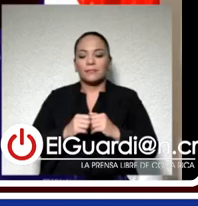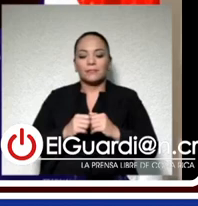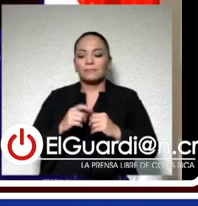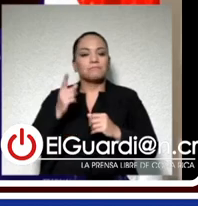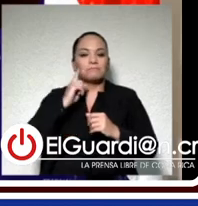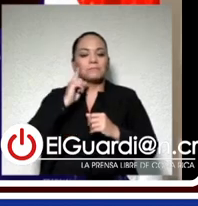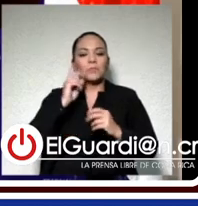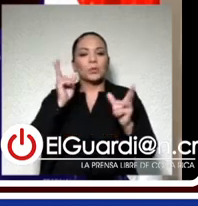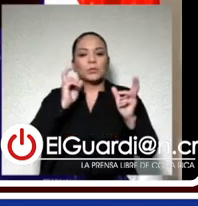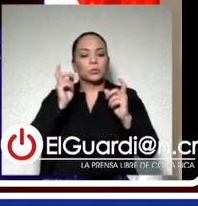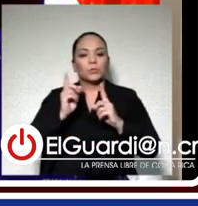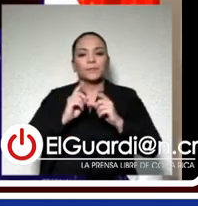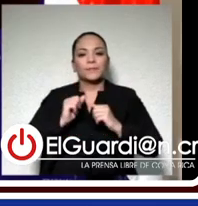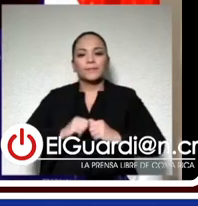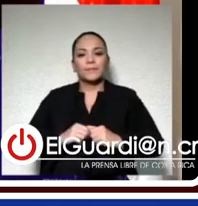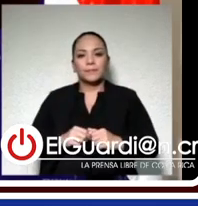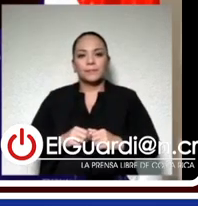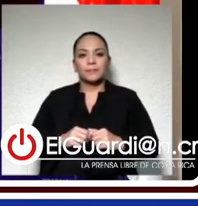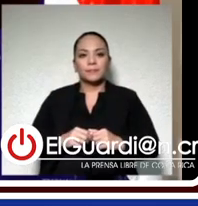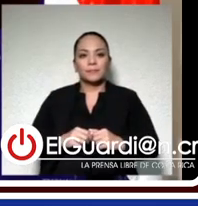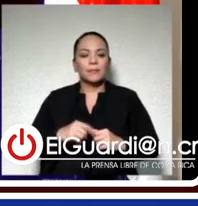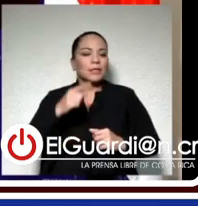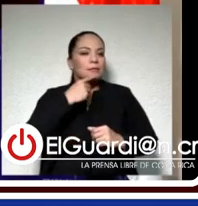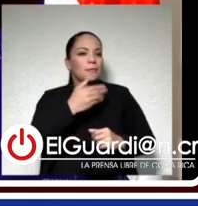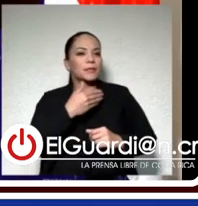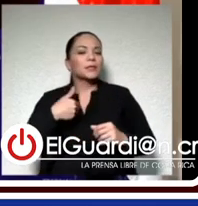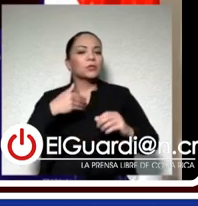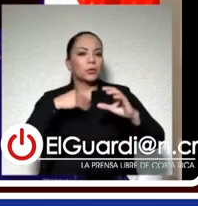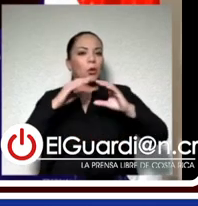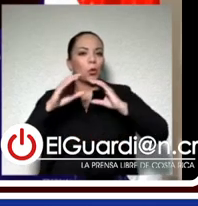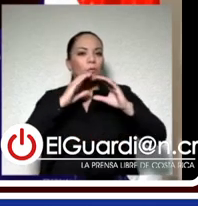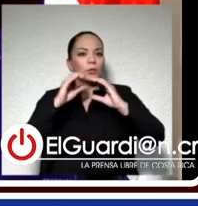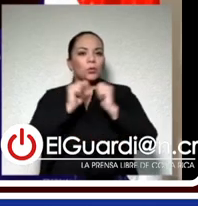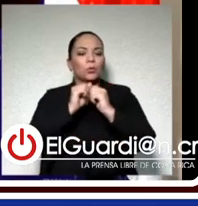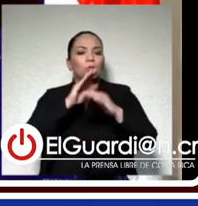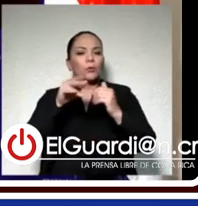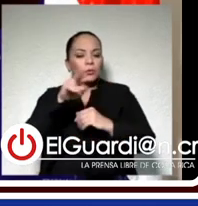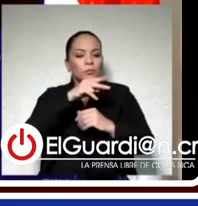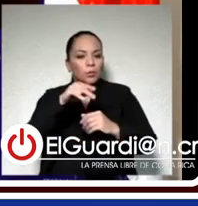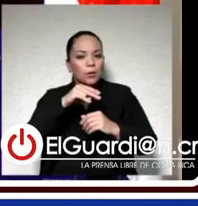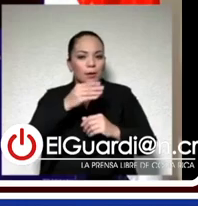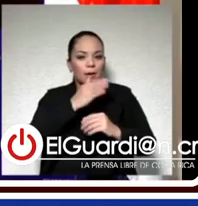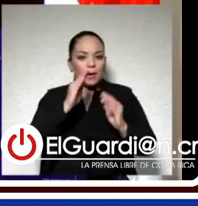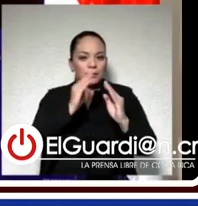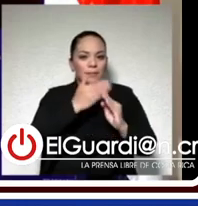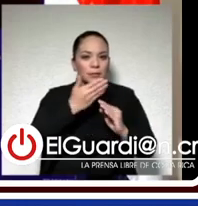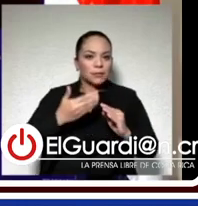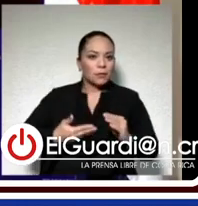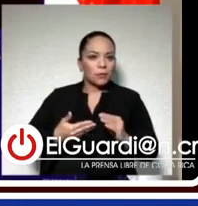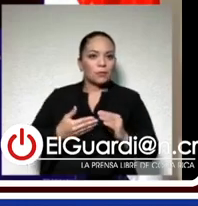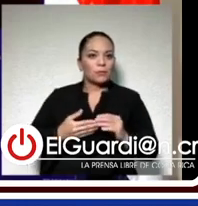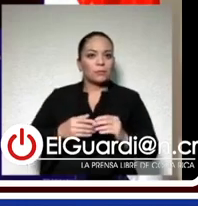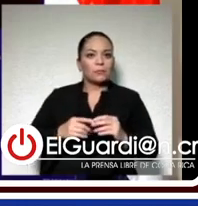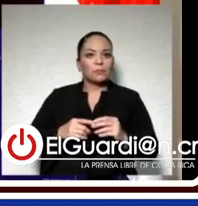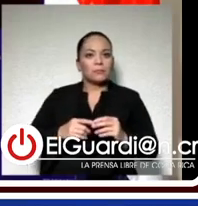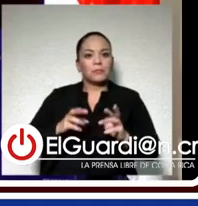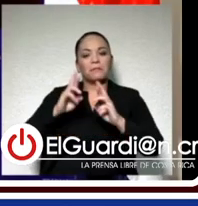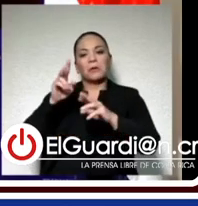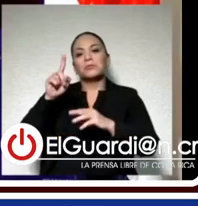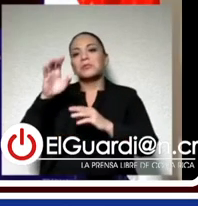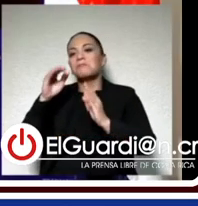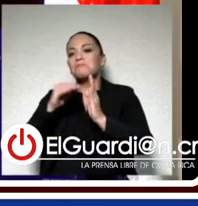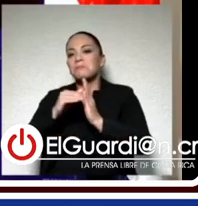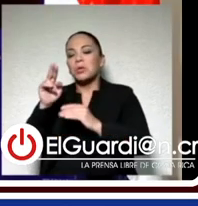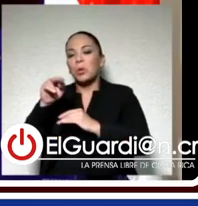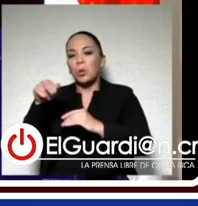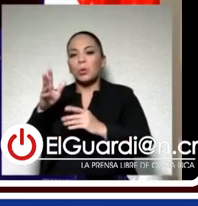Yo tengo comunicación con todos mis colegas en Casa Presidencial, una que le regaló 100 mil pesos, la veo una vez cada en